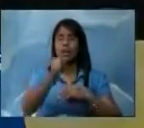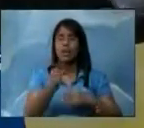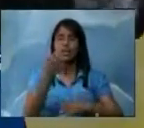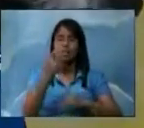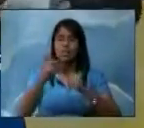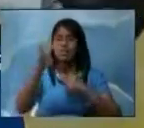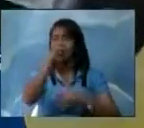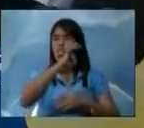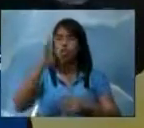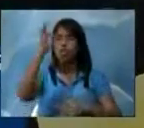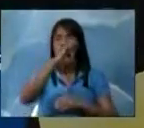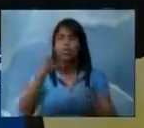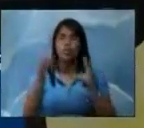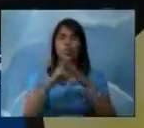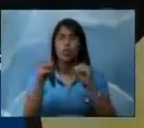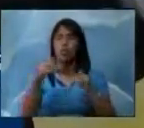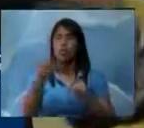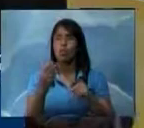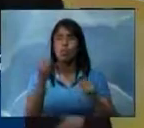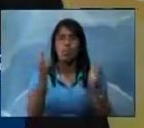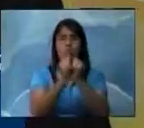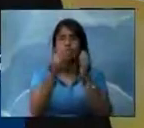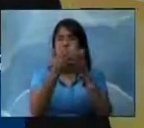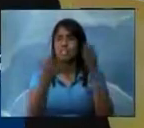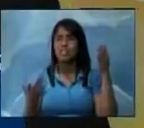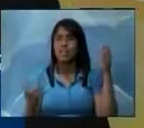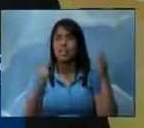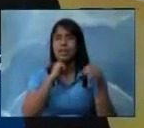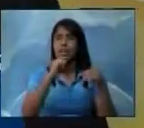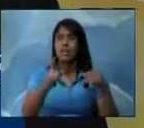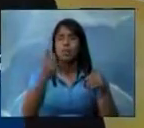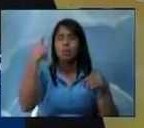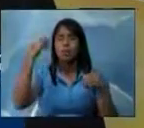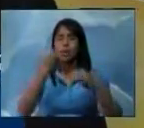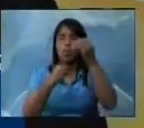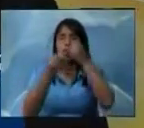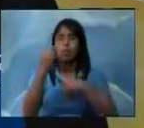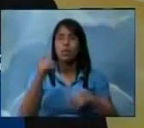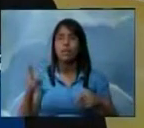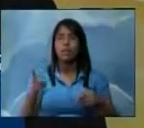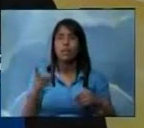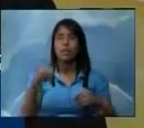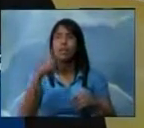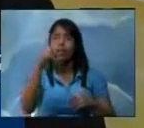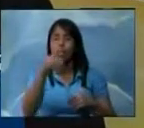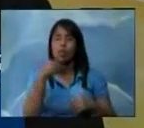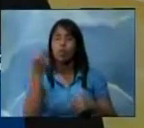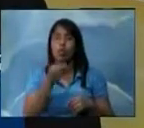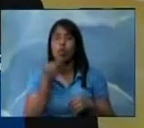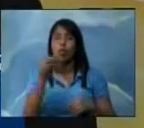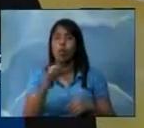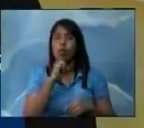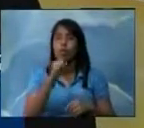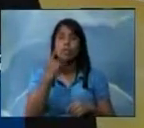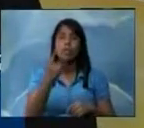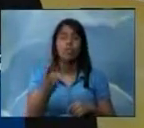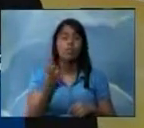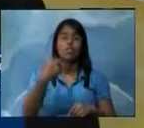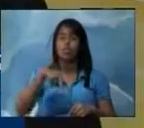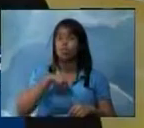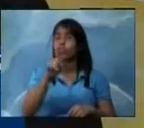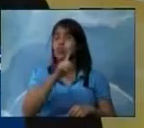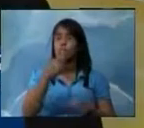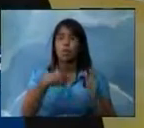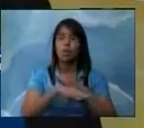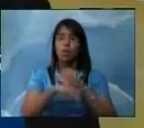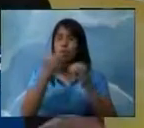cerdo, agarraba todo con sangre, eran despiadados para comer. Y Daniel y aquellos muchachos dijeron: nosotros no